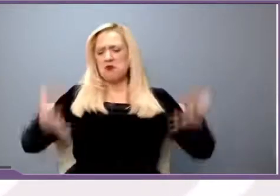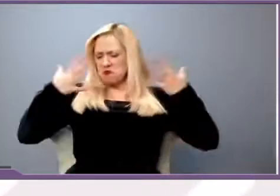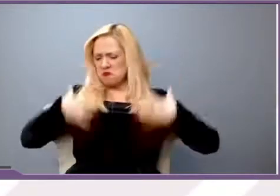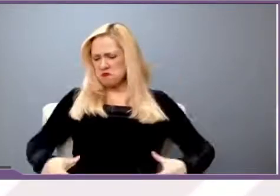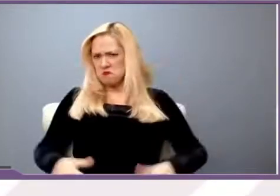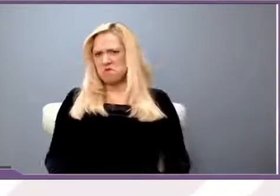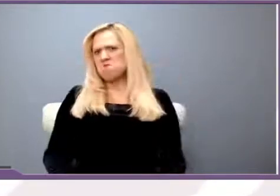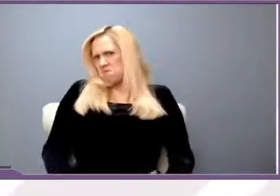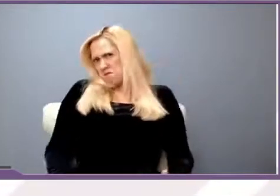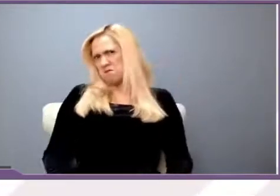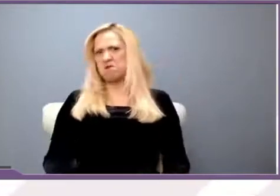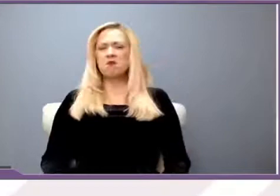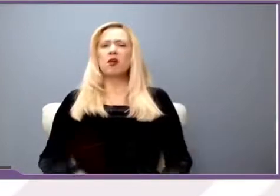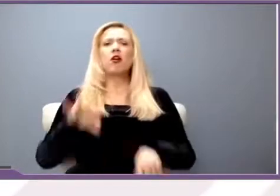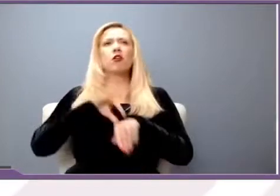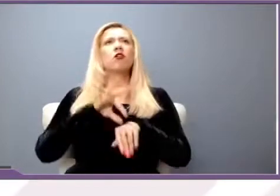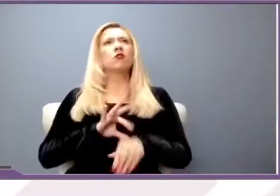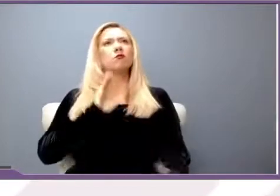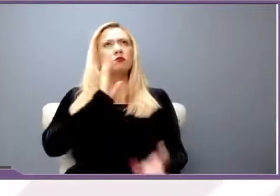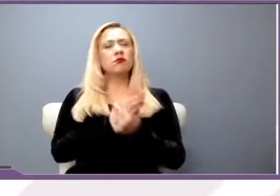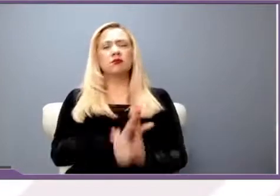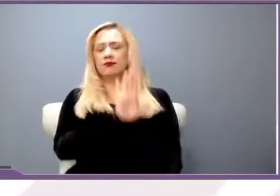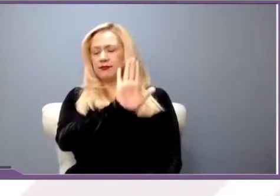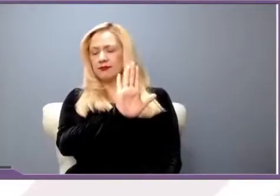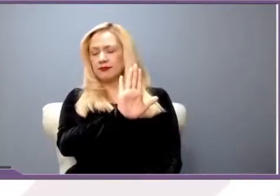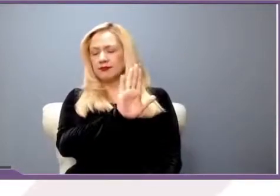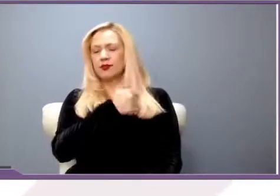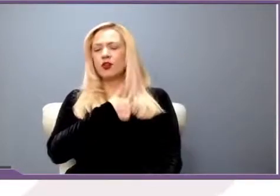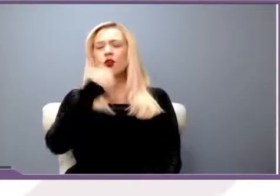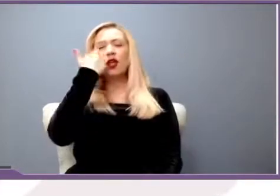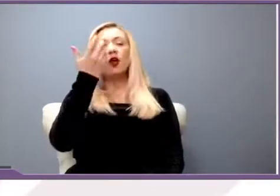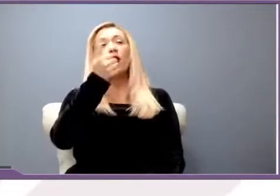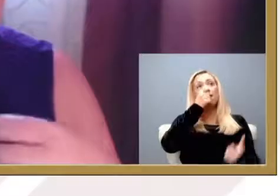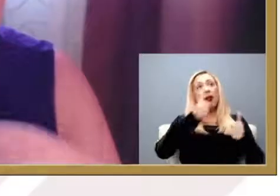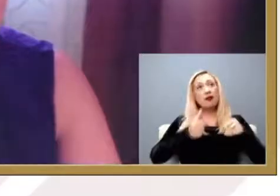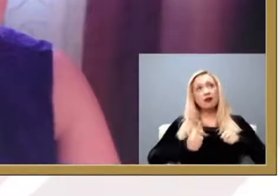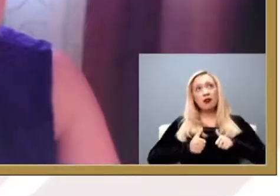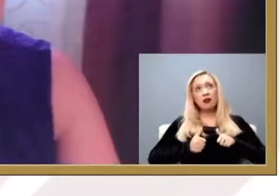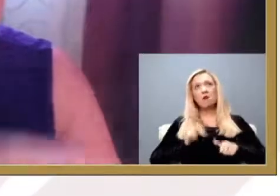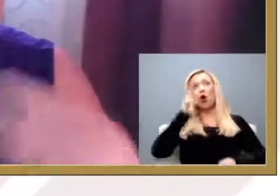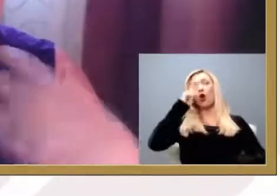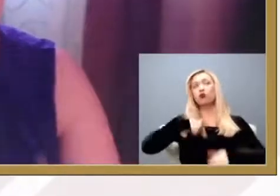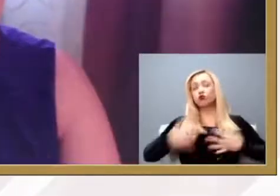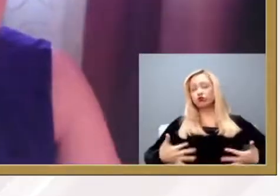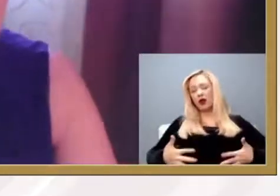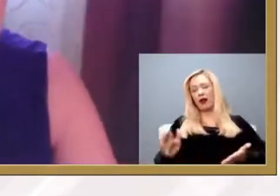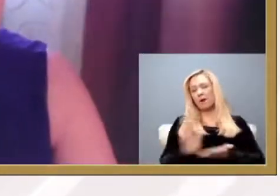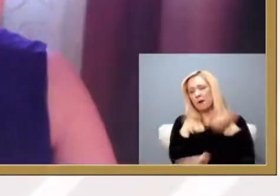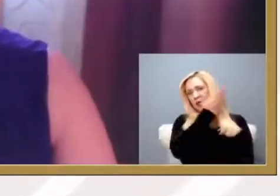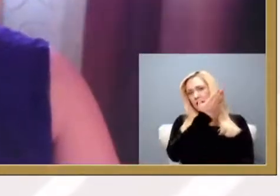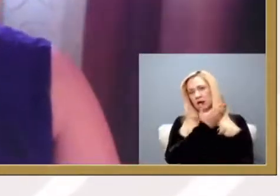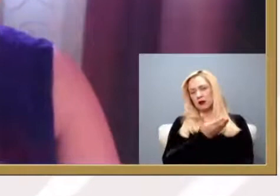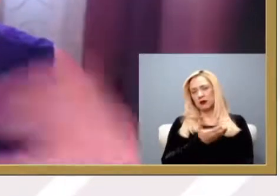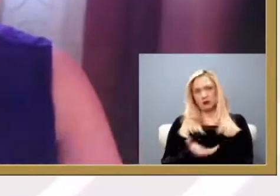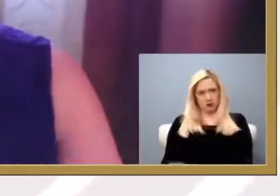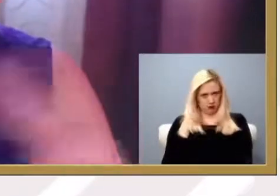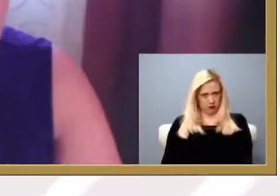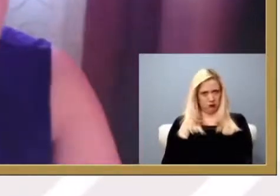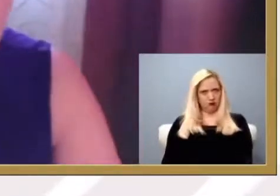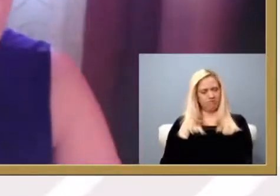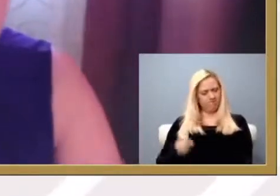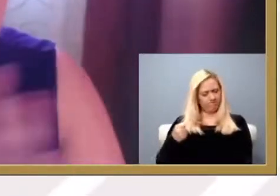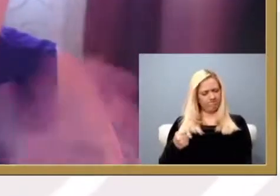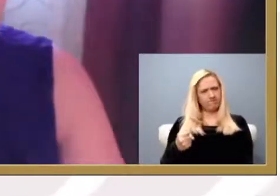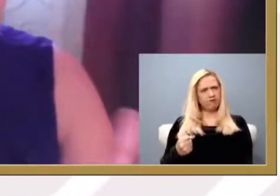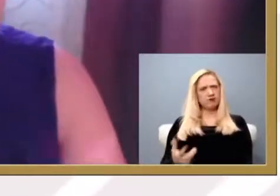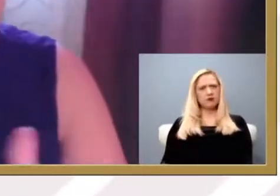ir al servicio médico y decir yo tengo derecho a la salud y necesito una atención digna. Eso es resistencia, ¿no? Entonces yo por